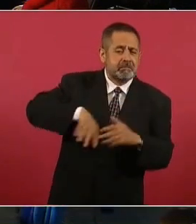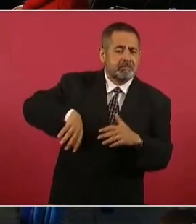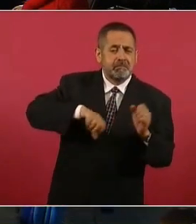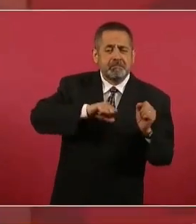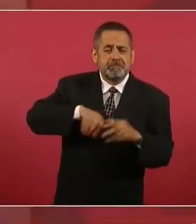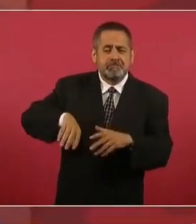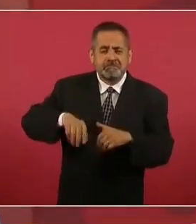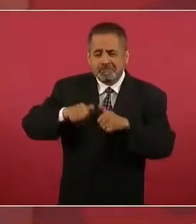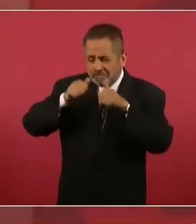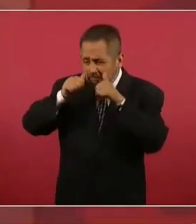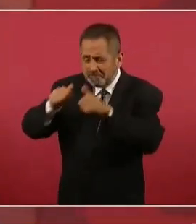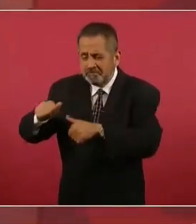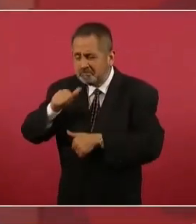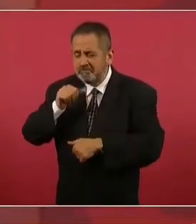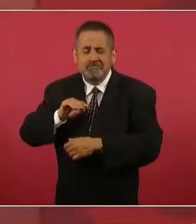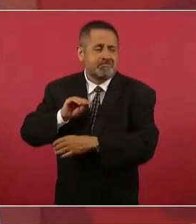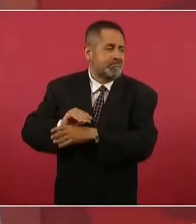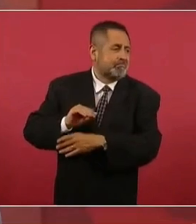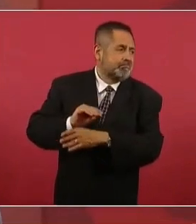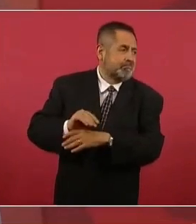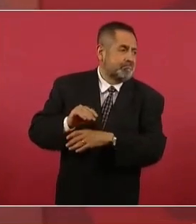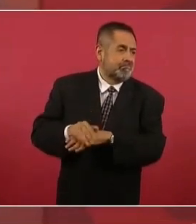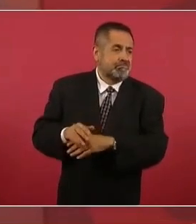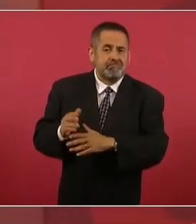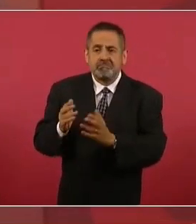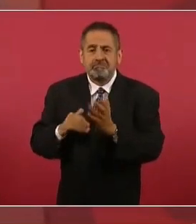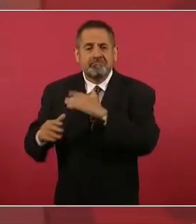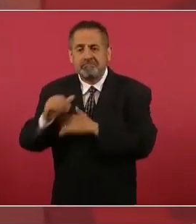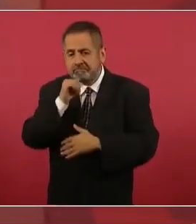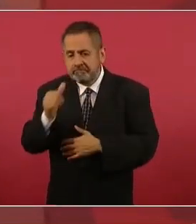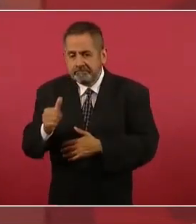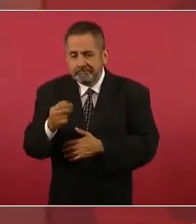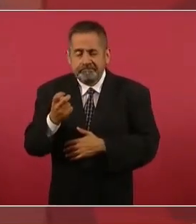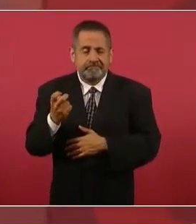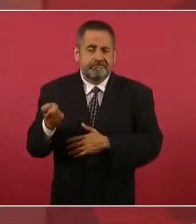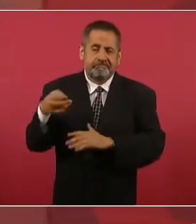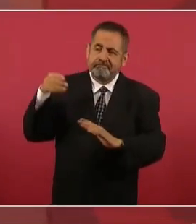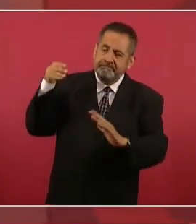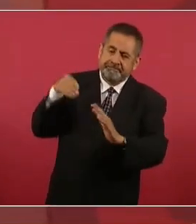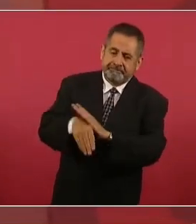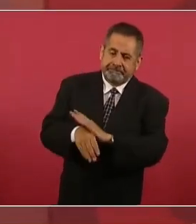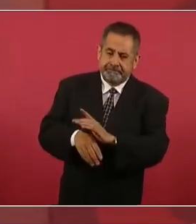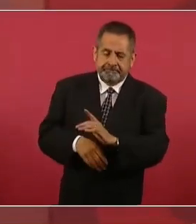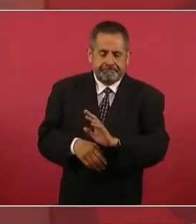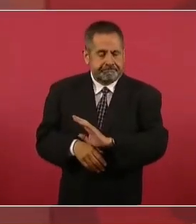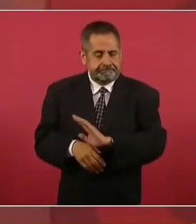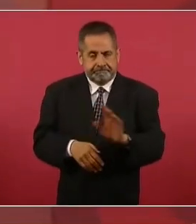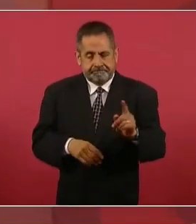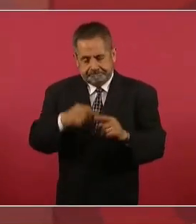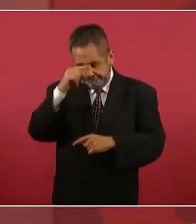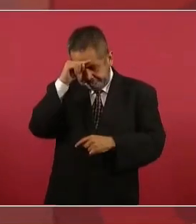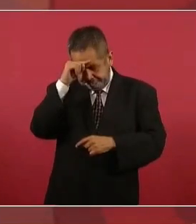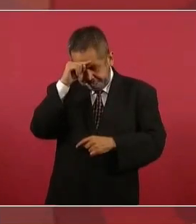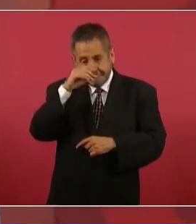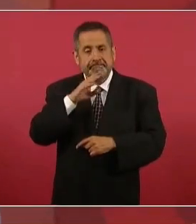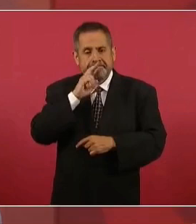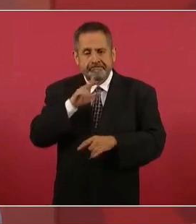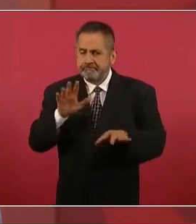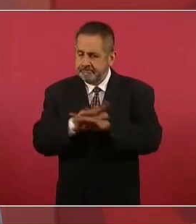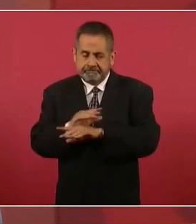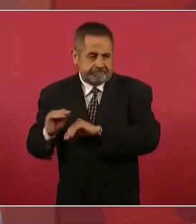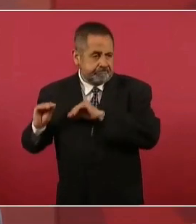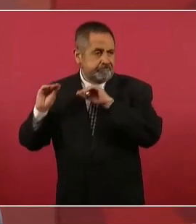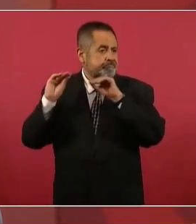en materia de salud y por eso se decidió estar allá.